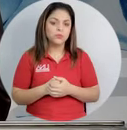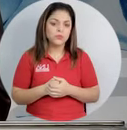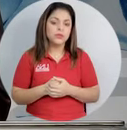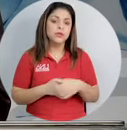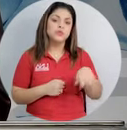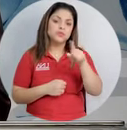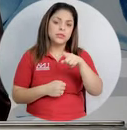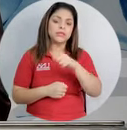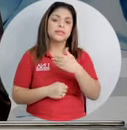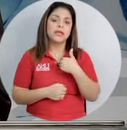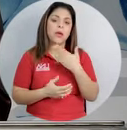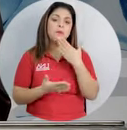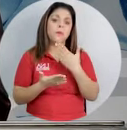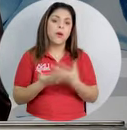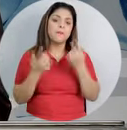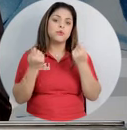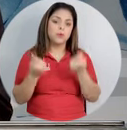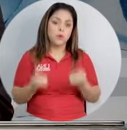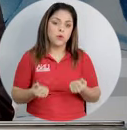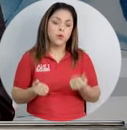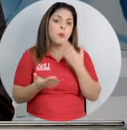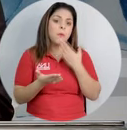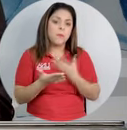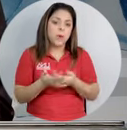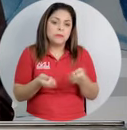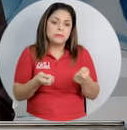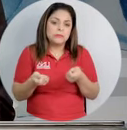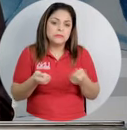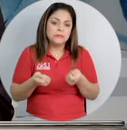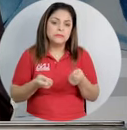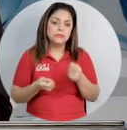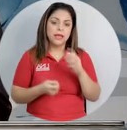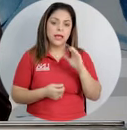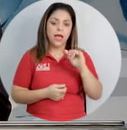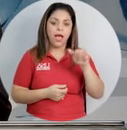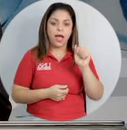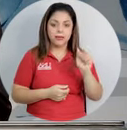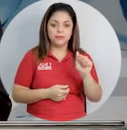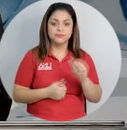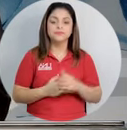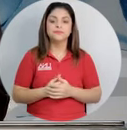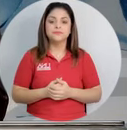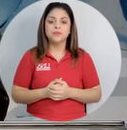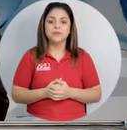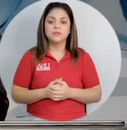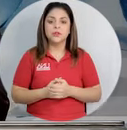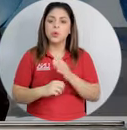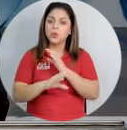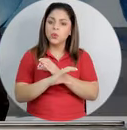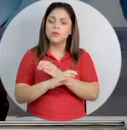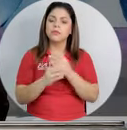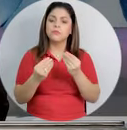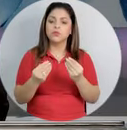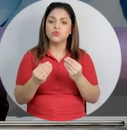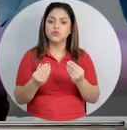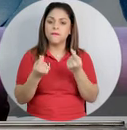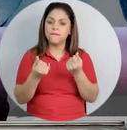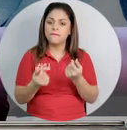es trabajar un buen presupuesto, hacer un buen flujo de caja, cuidar mucho